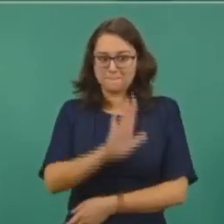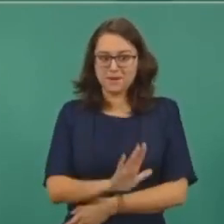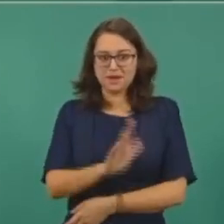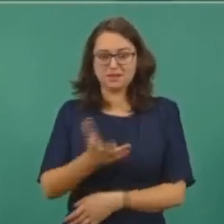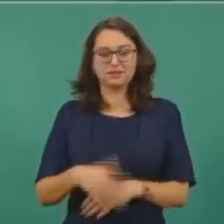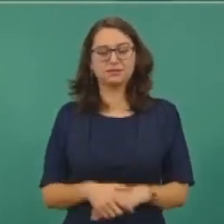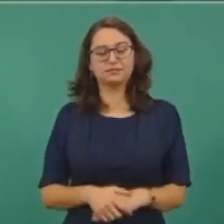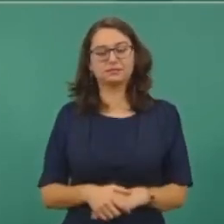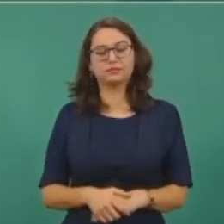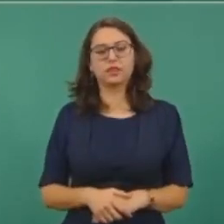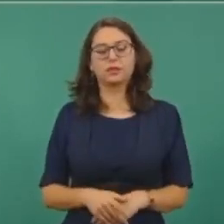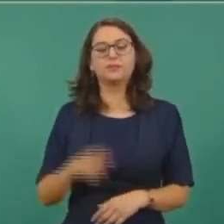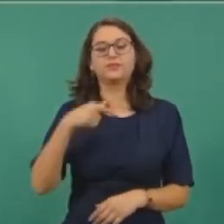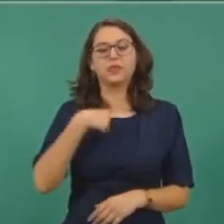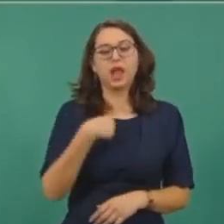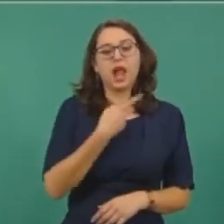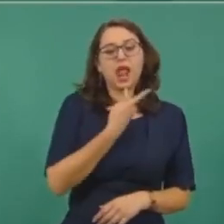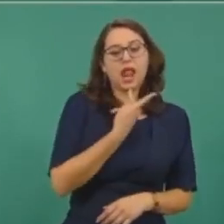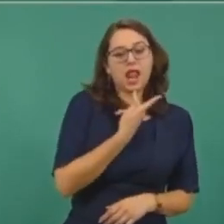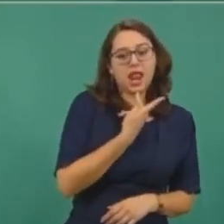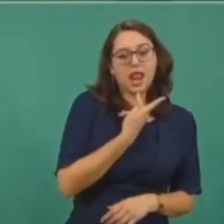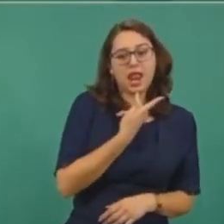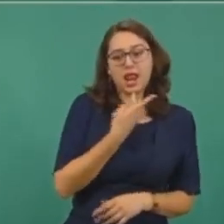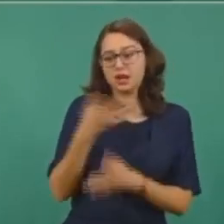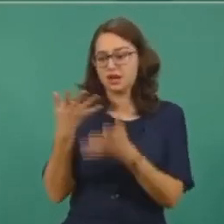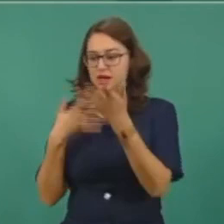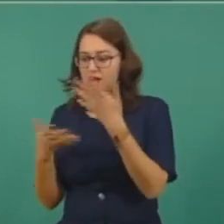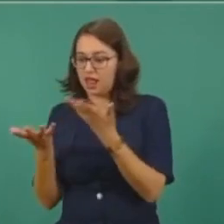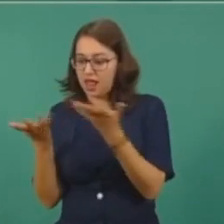No se puede decir una cosa y luego hacer otra.